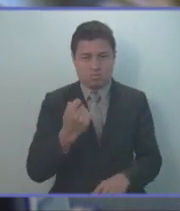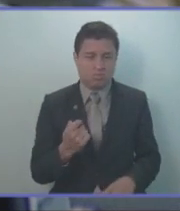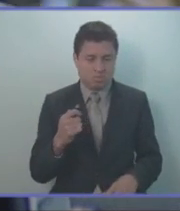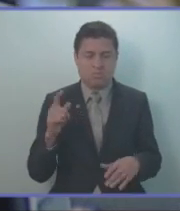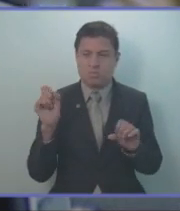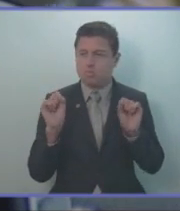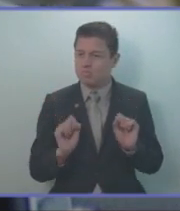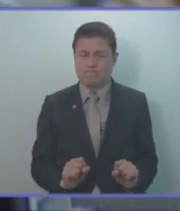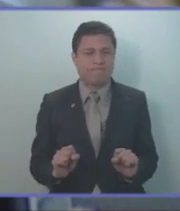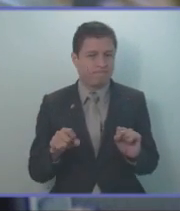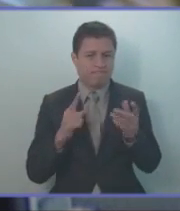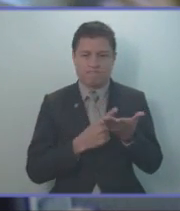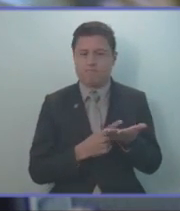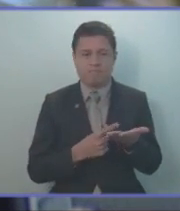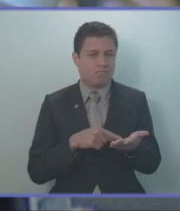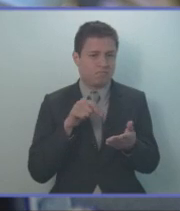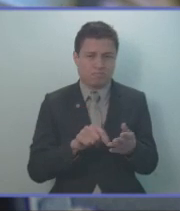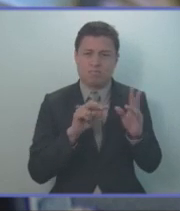meses.